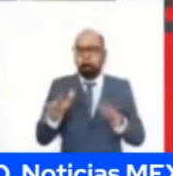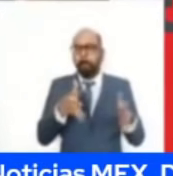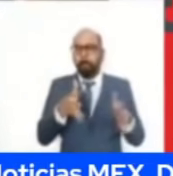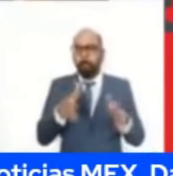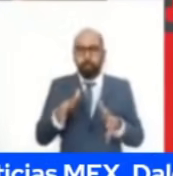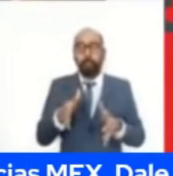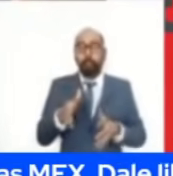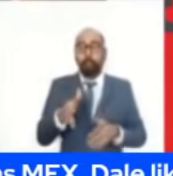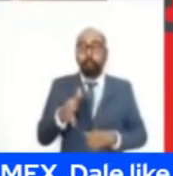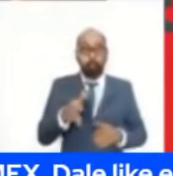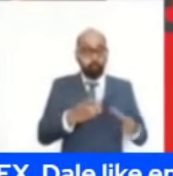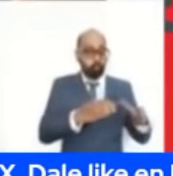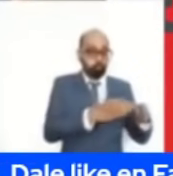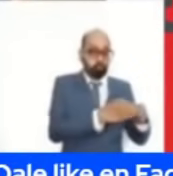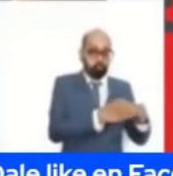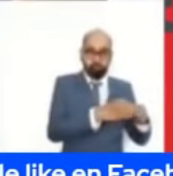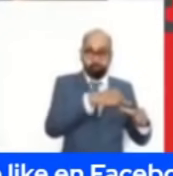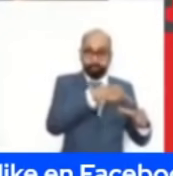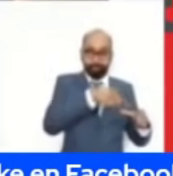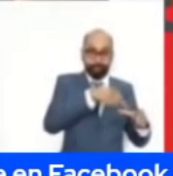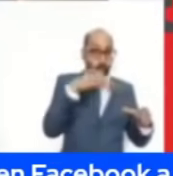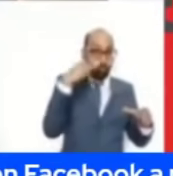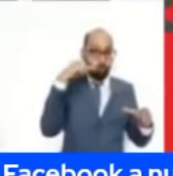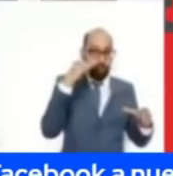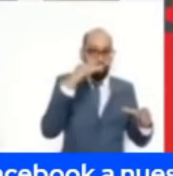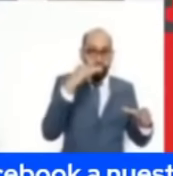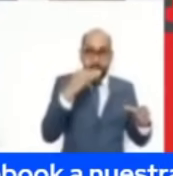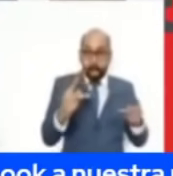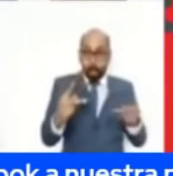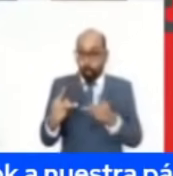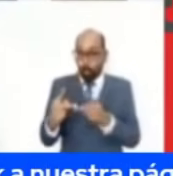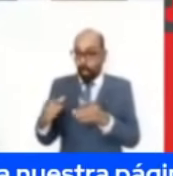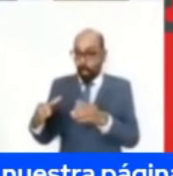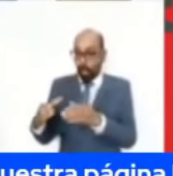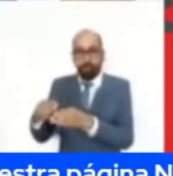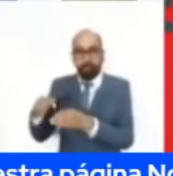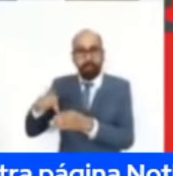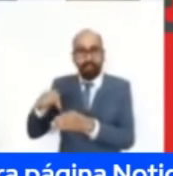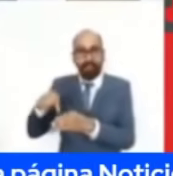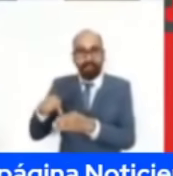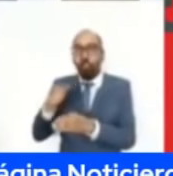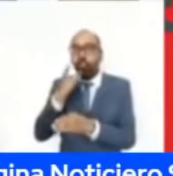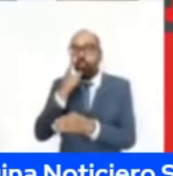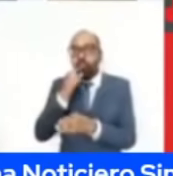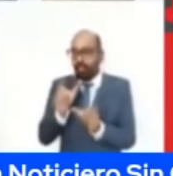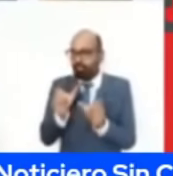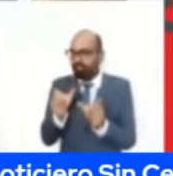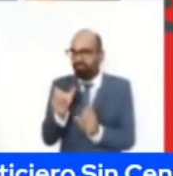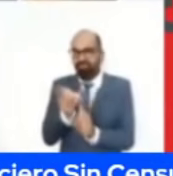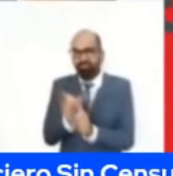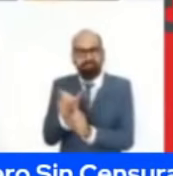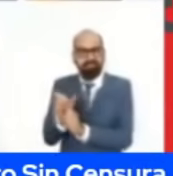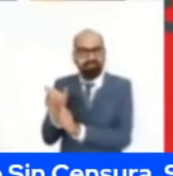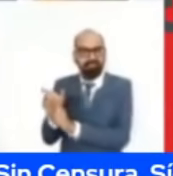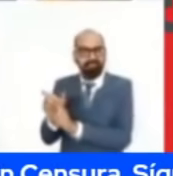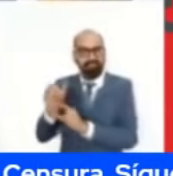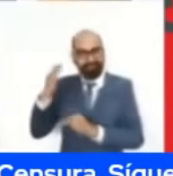al número de policías que estaban custodiando que estaban escoltando a funcionarios